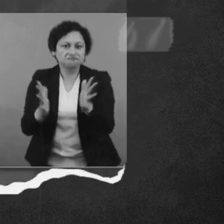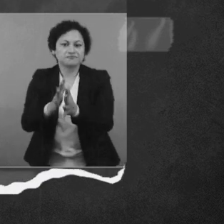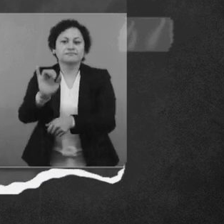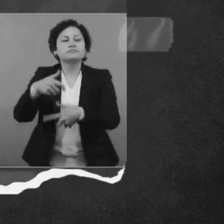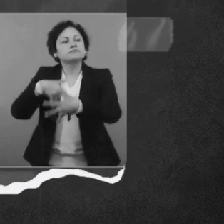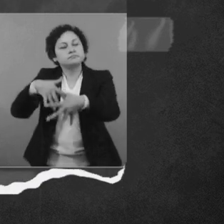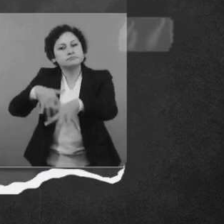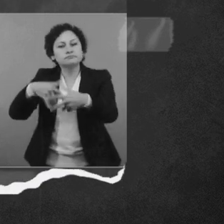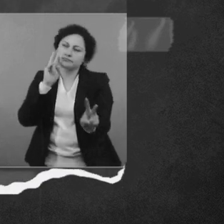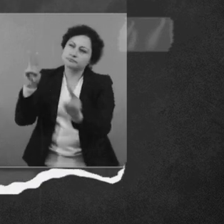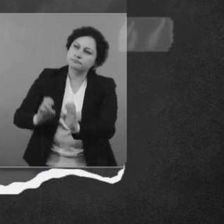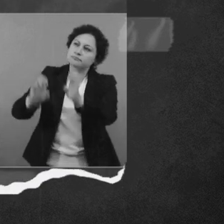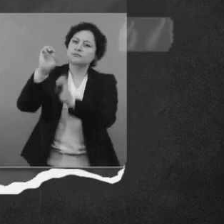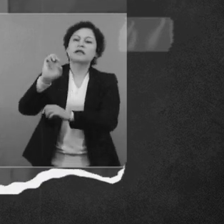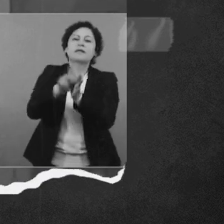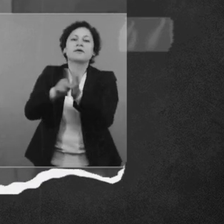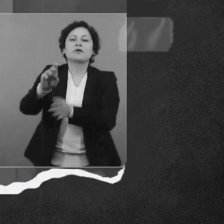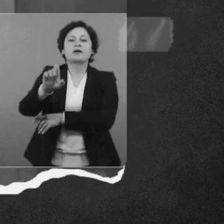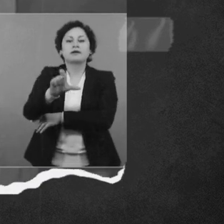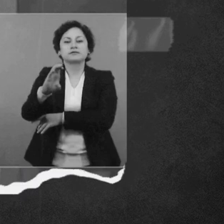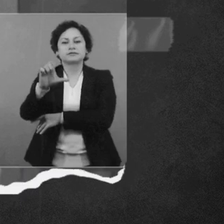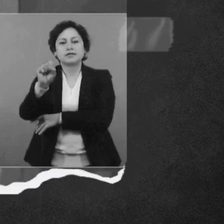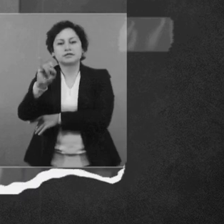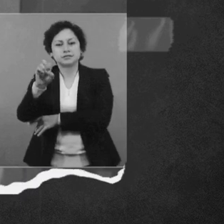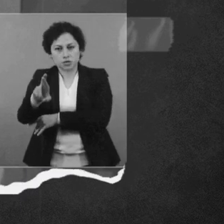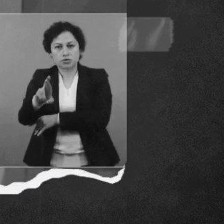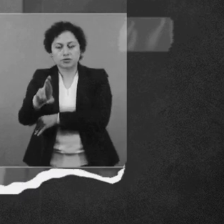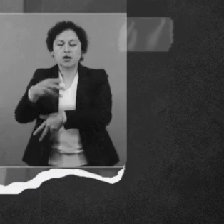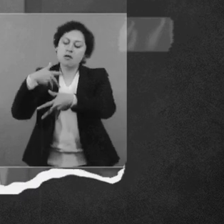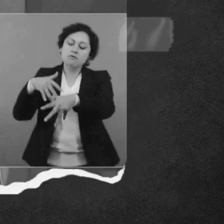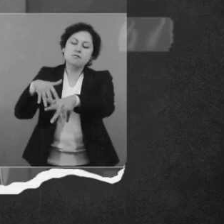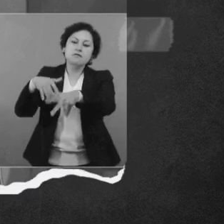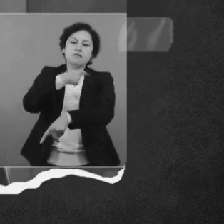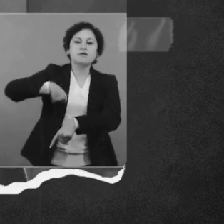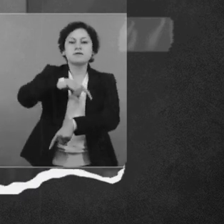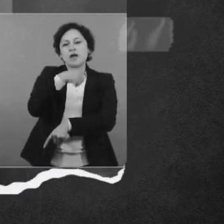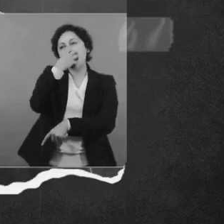exceso, de ahí se coreaba,